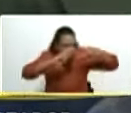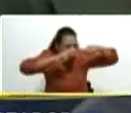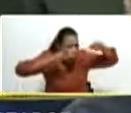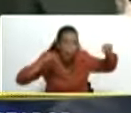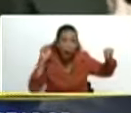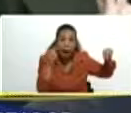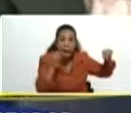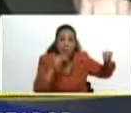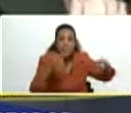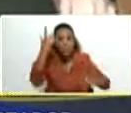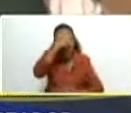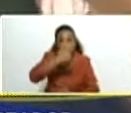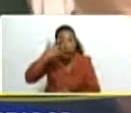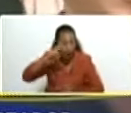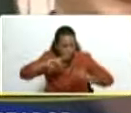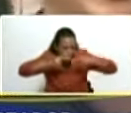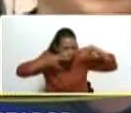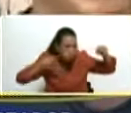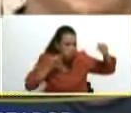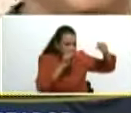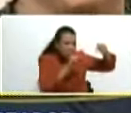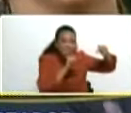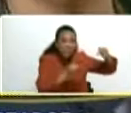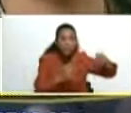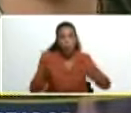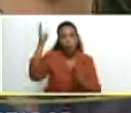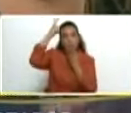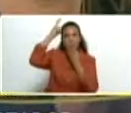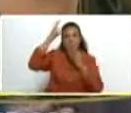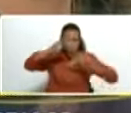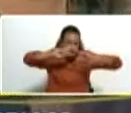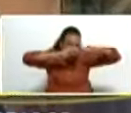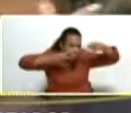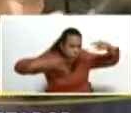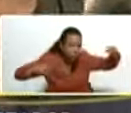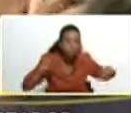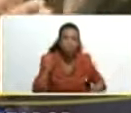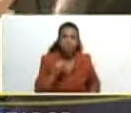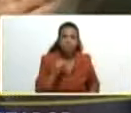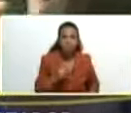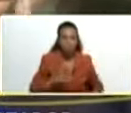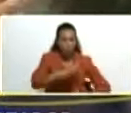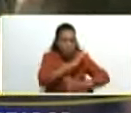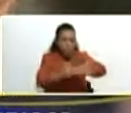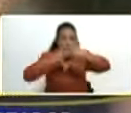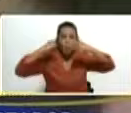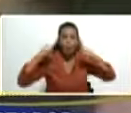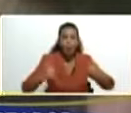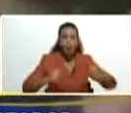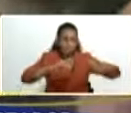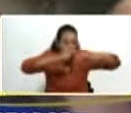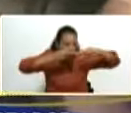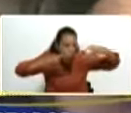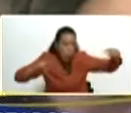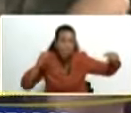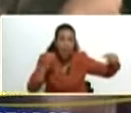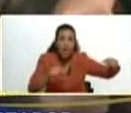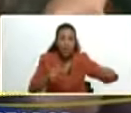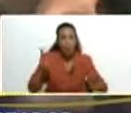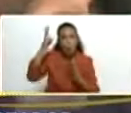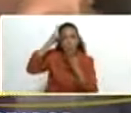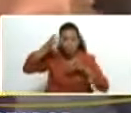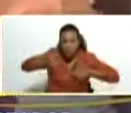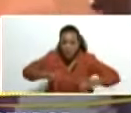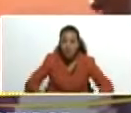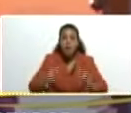ADN, así como soy el indio maduro, indio brazo duro, hijo de